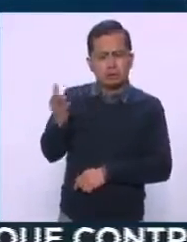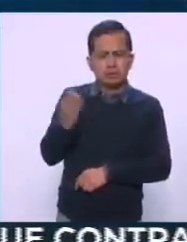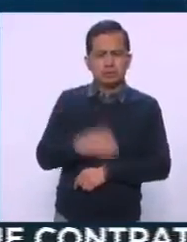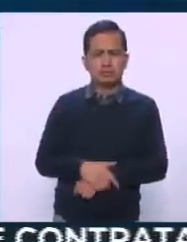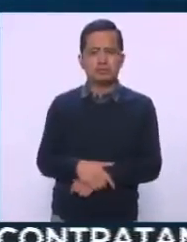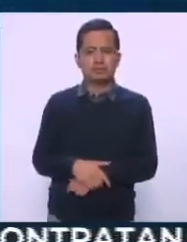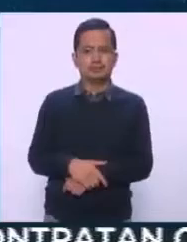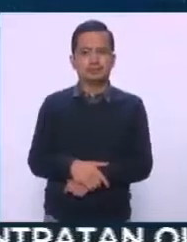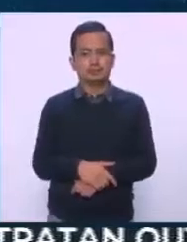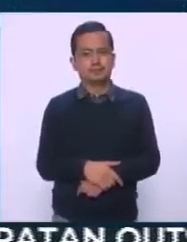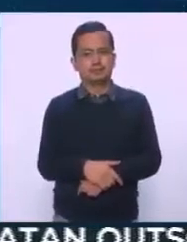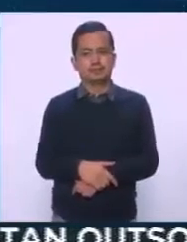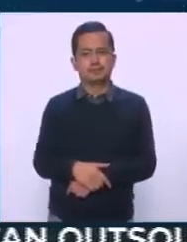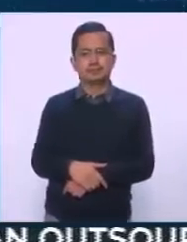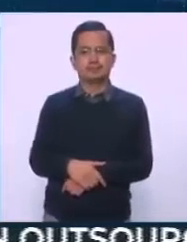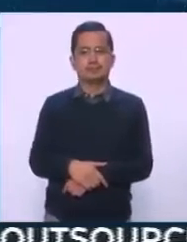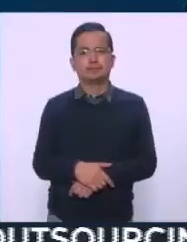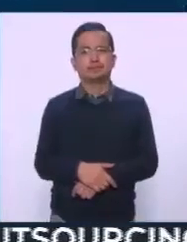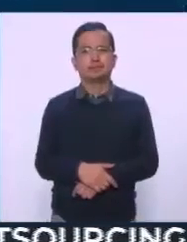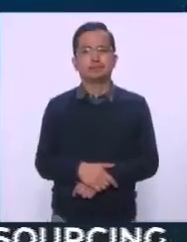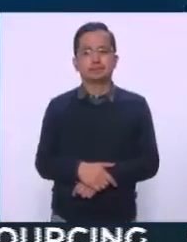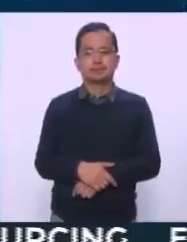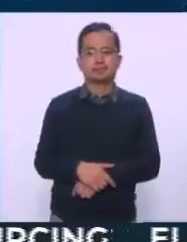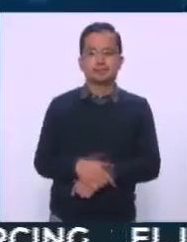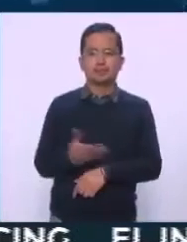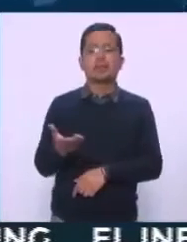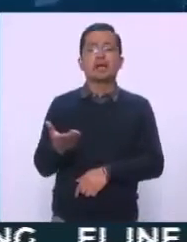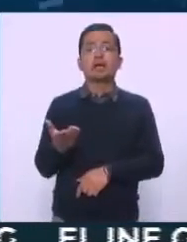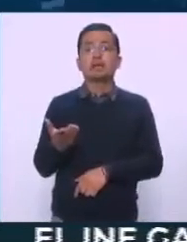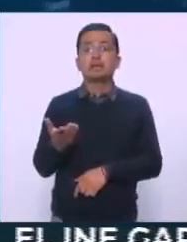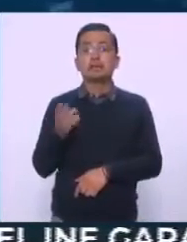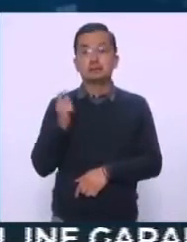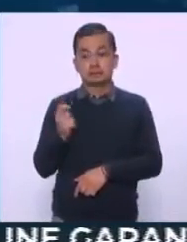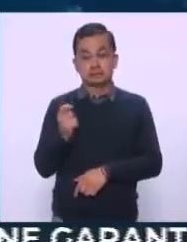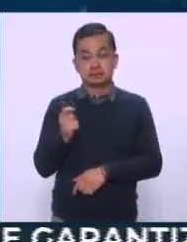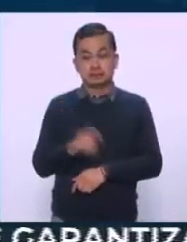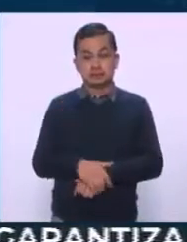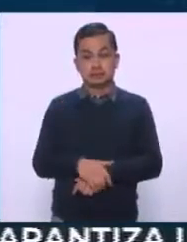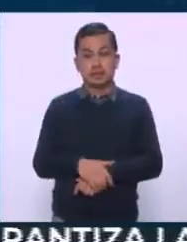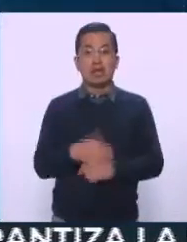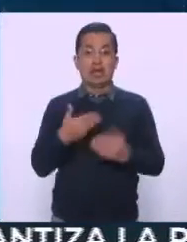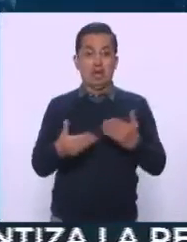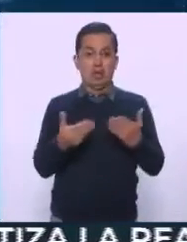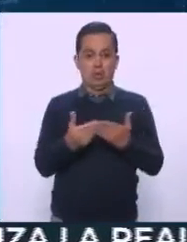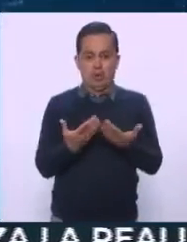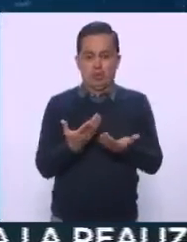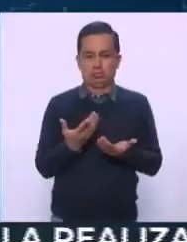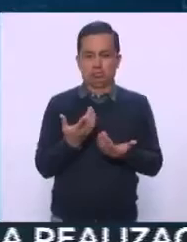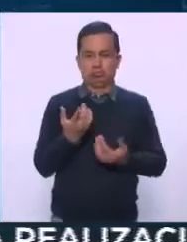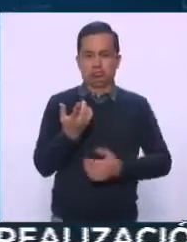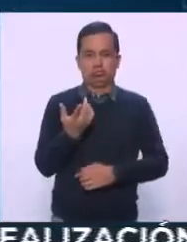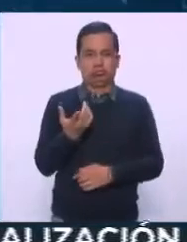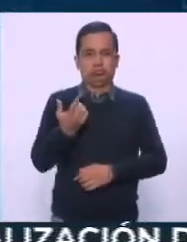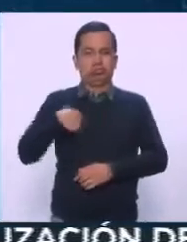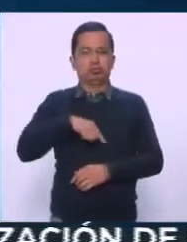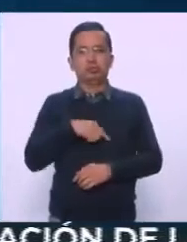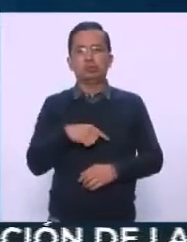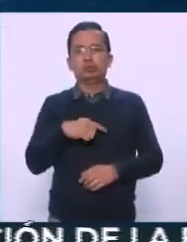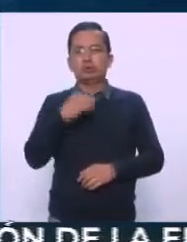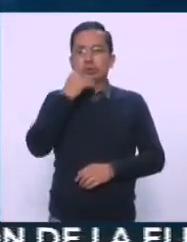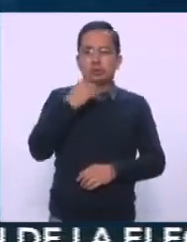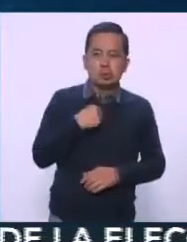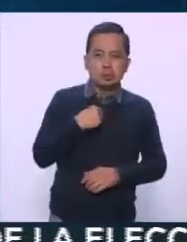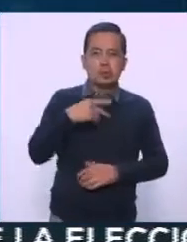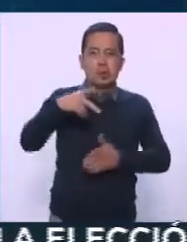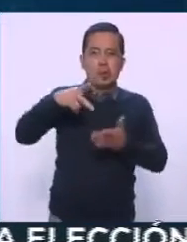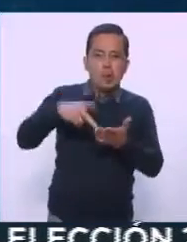lado tenemos la elección de volver a las restricciones, en muchos casos